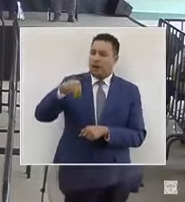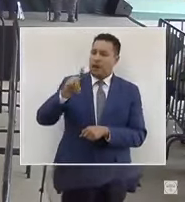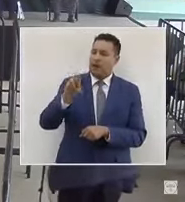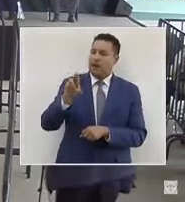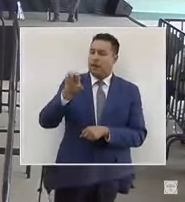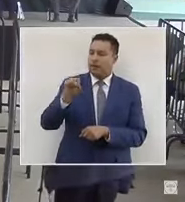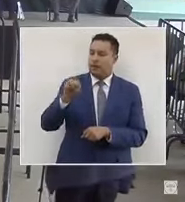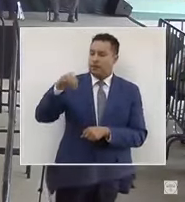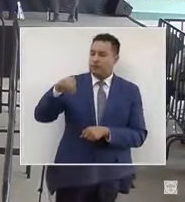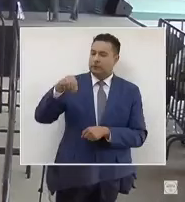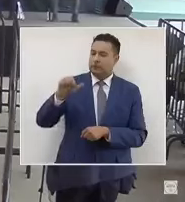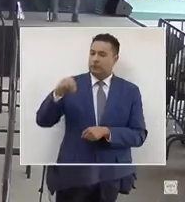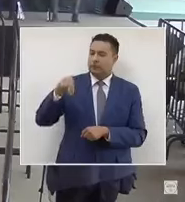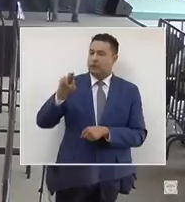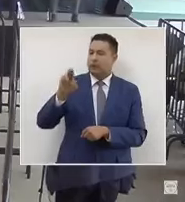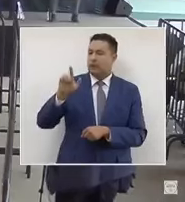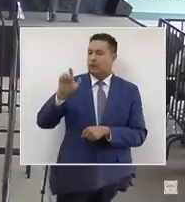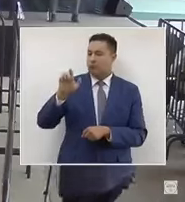Manuel López Obrador.